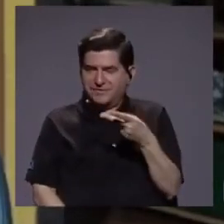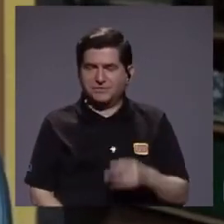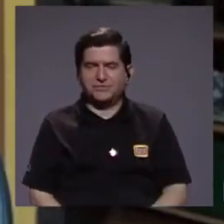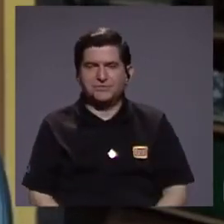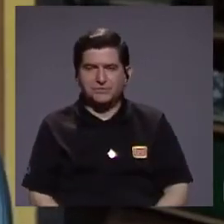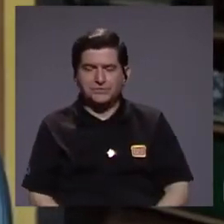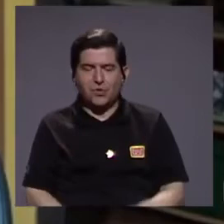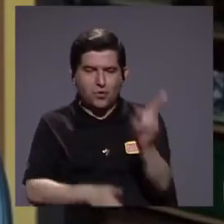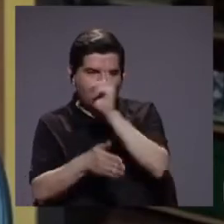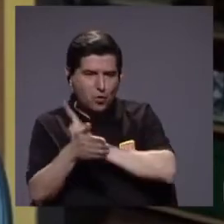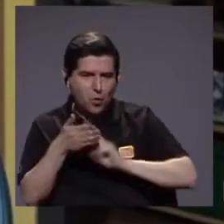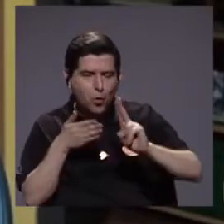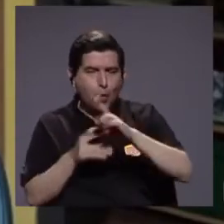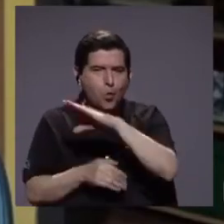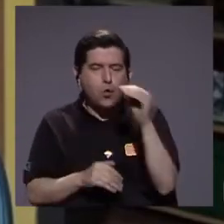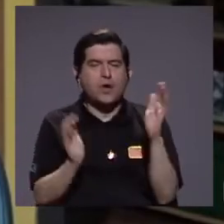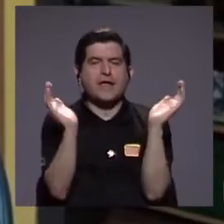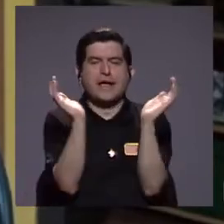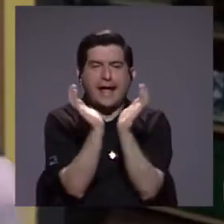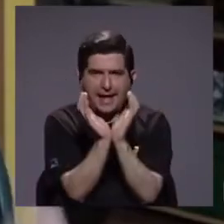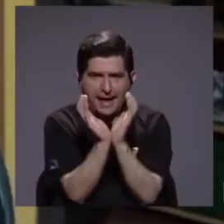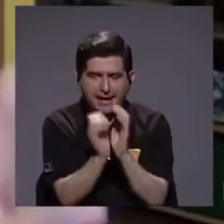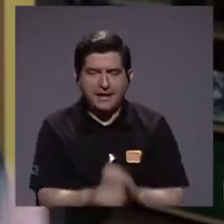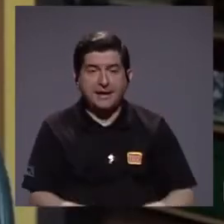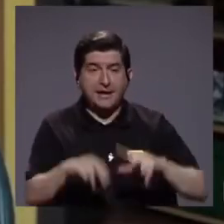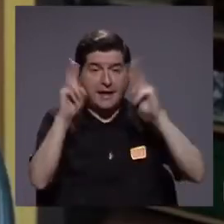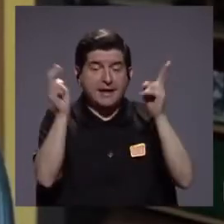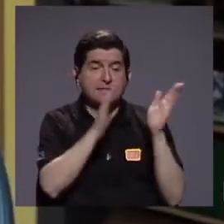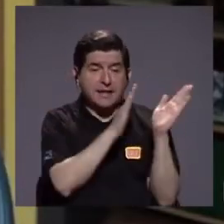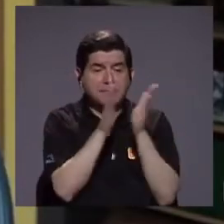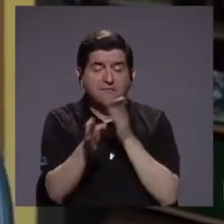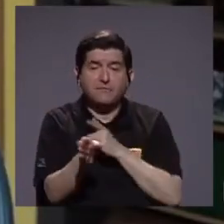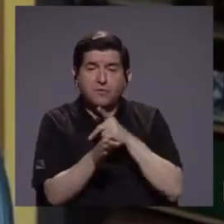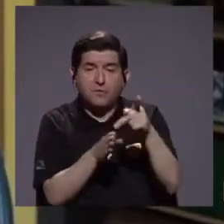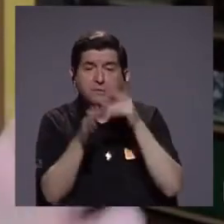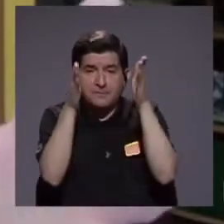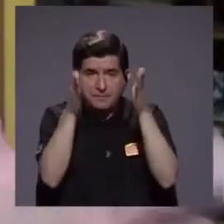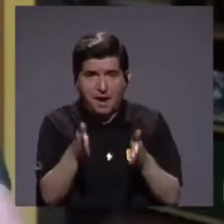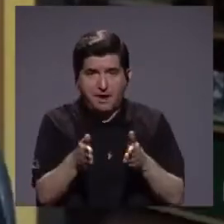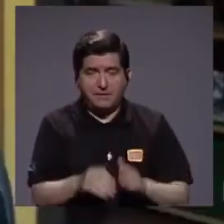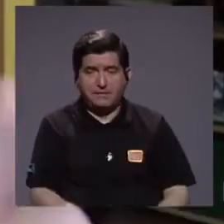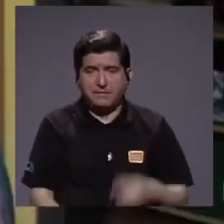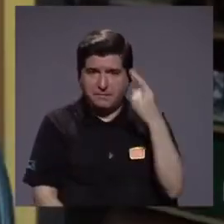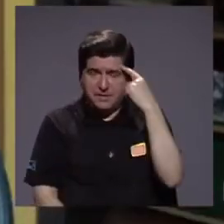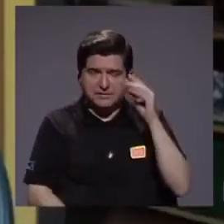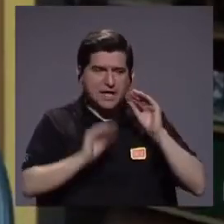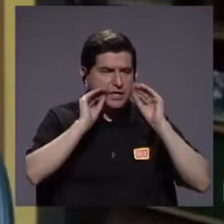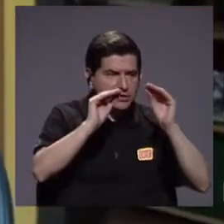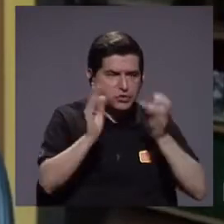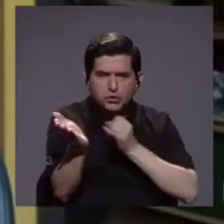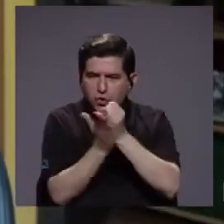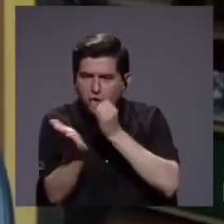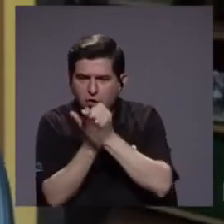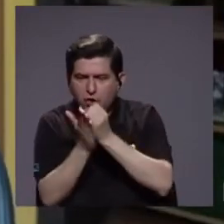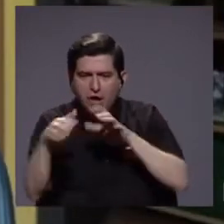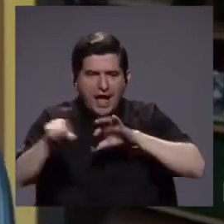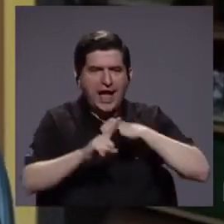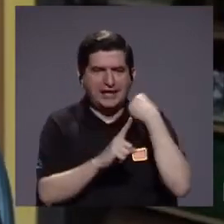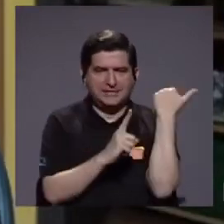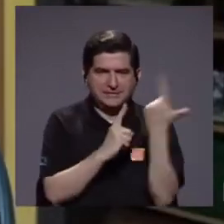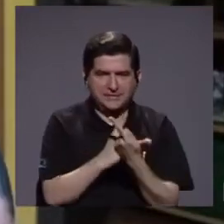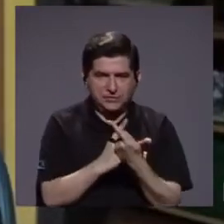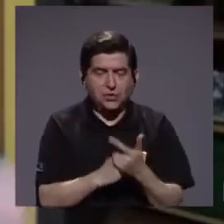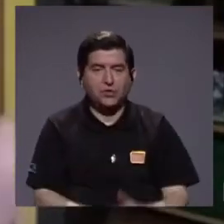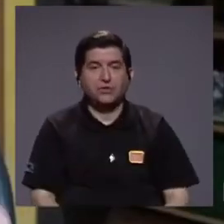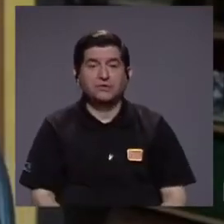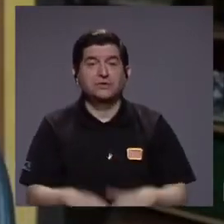nuestra universidad y la Caja en el tema de formación de profesionales, tanto docencia, investigación y acción social,